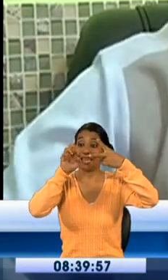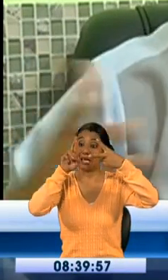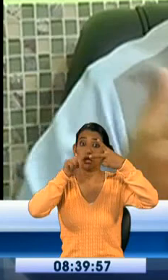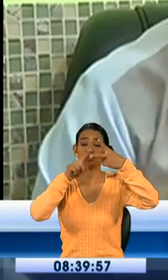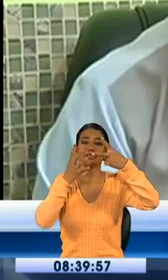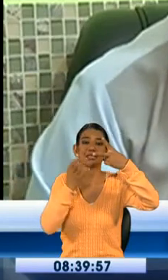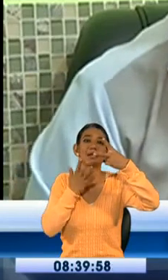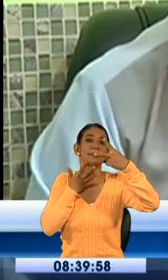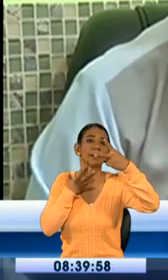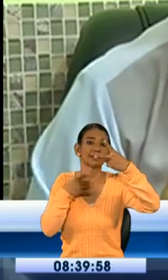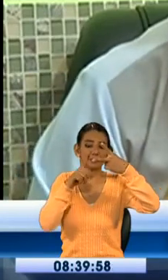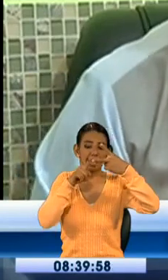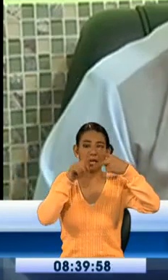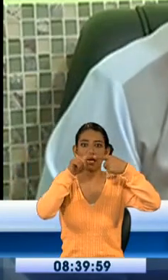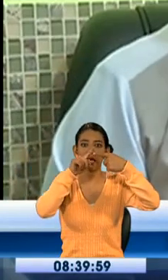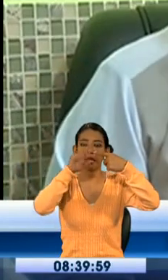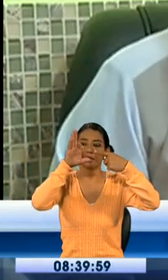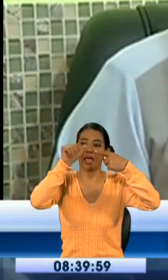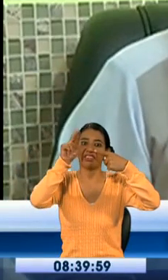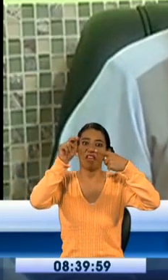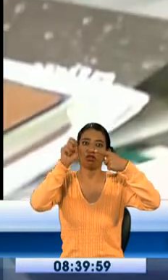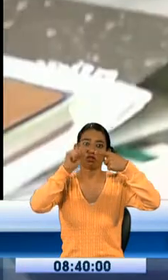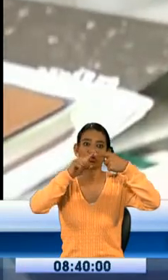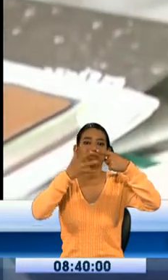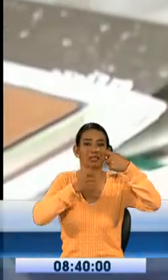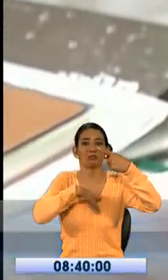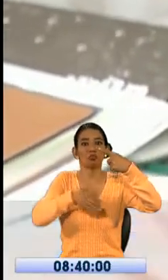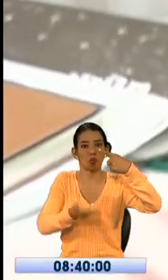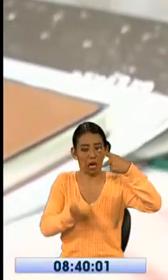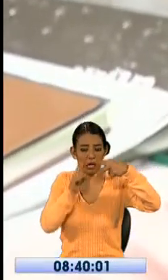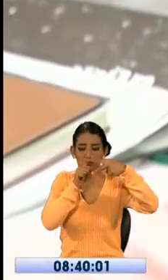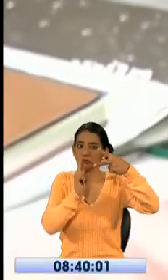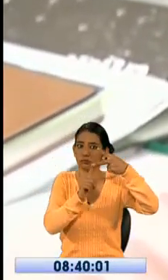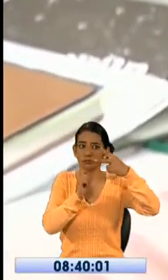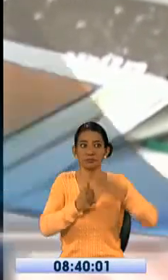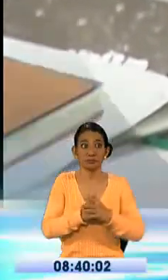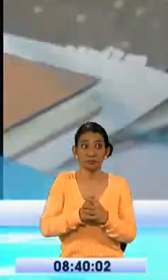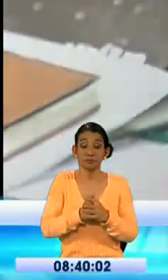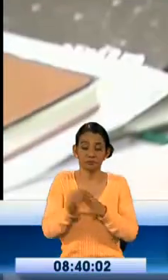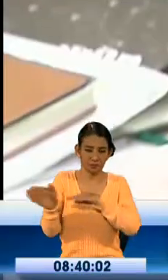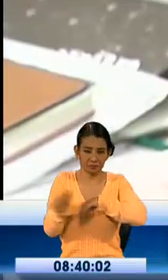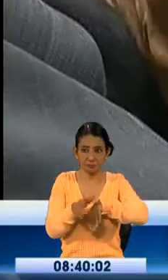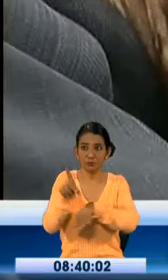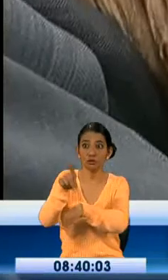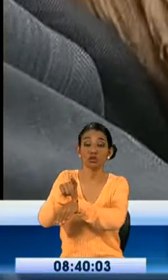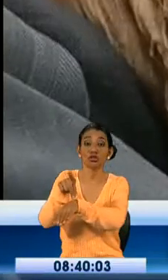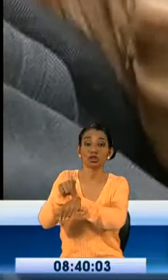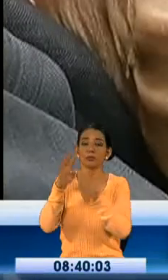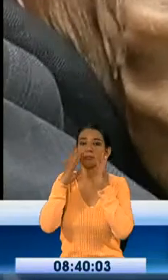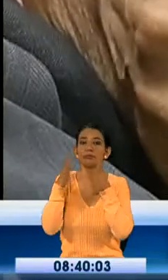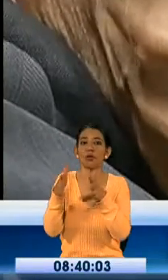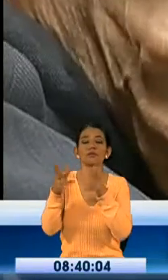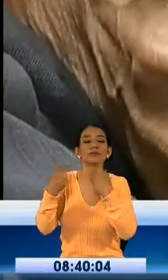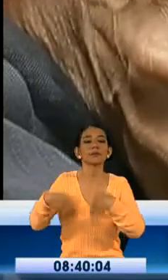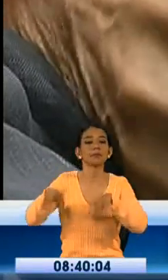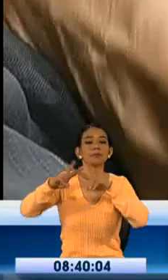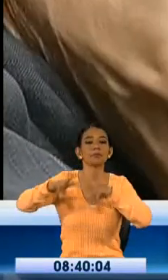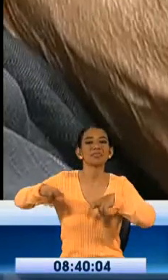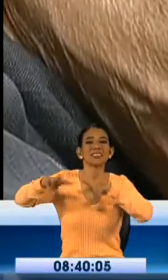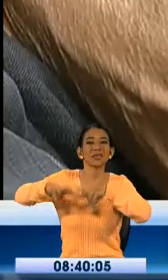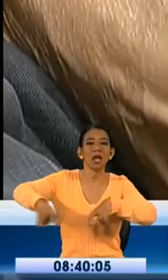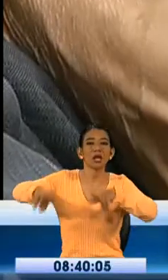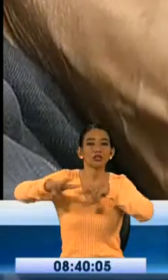placer y el tanatos la muerte. El doctor Pedro Vargas es un docente e investigador inagotable de los